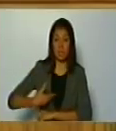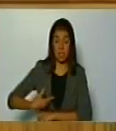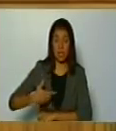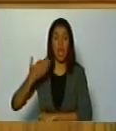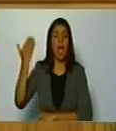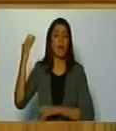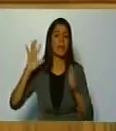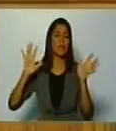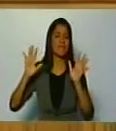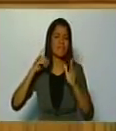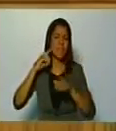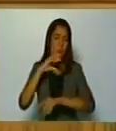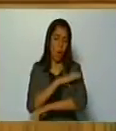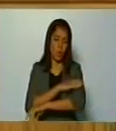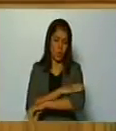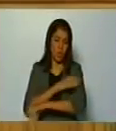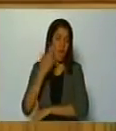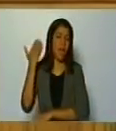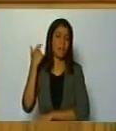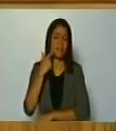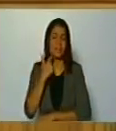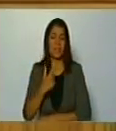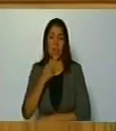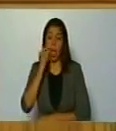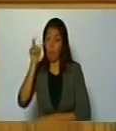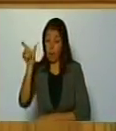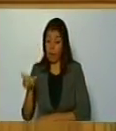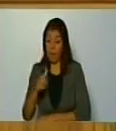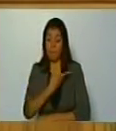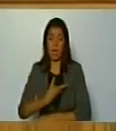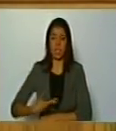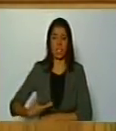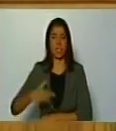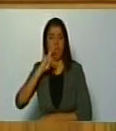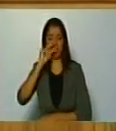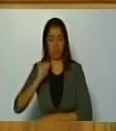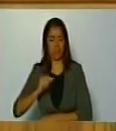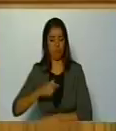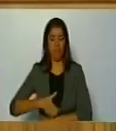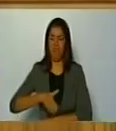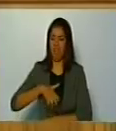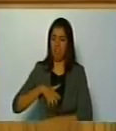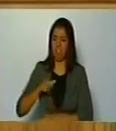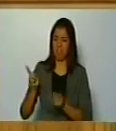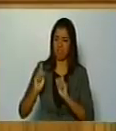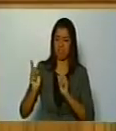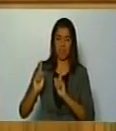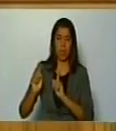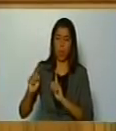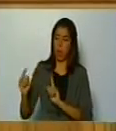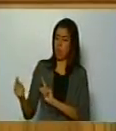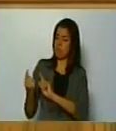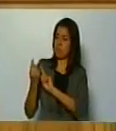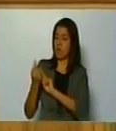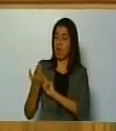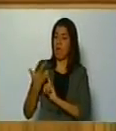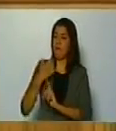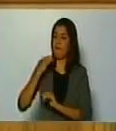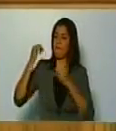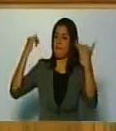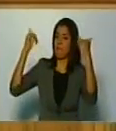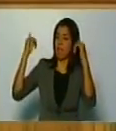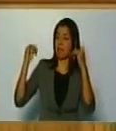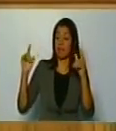alguna u otra manera. Él decía que no los iba a recibir con confites y con